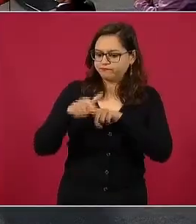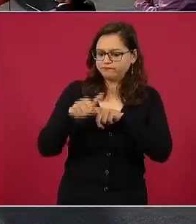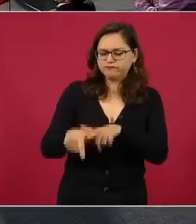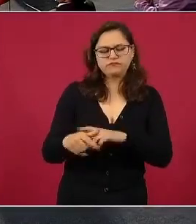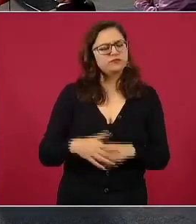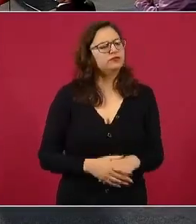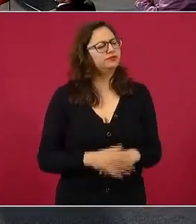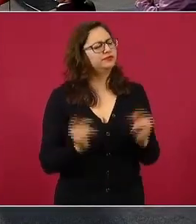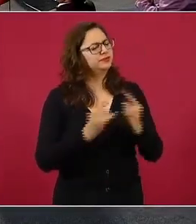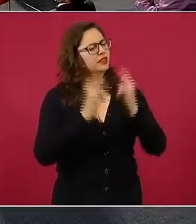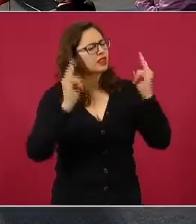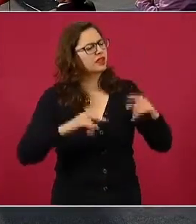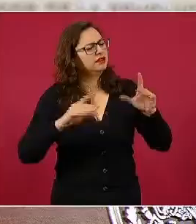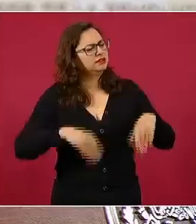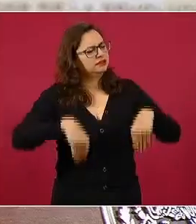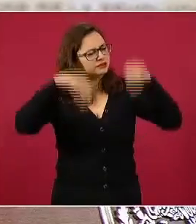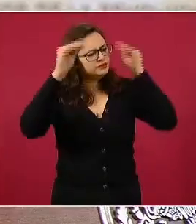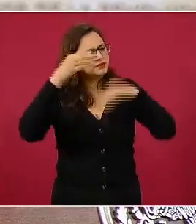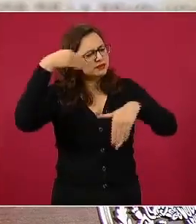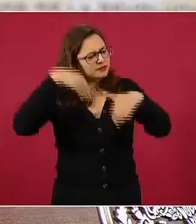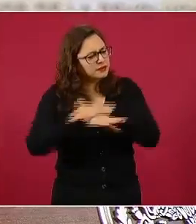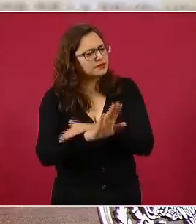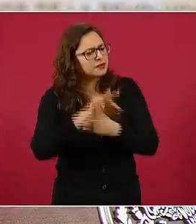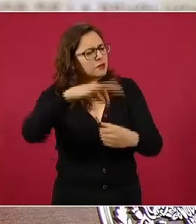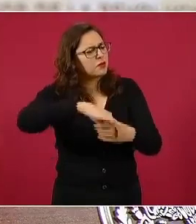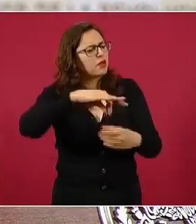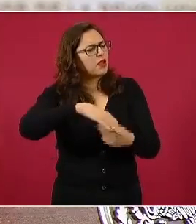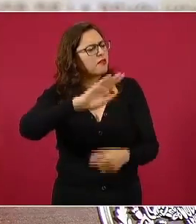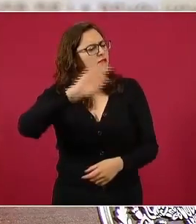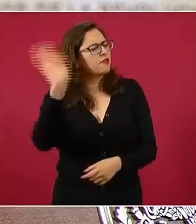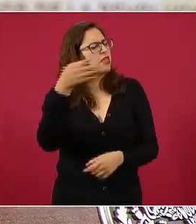casillas se pusieron en la elección federal?